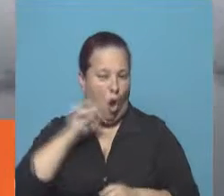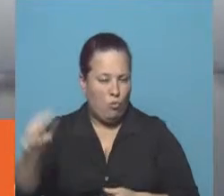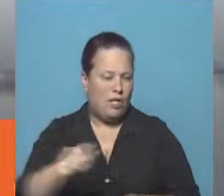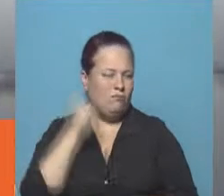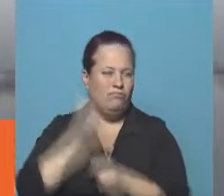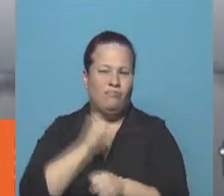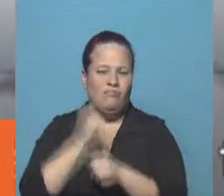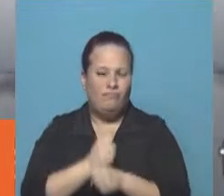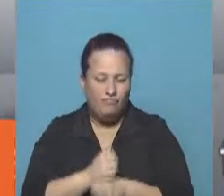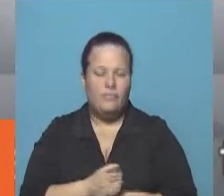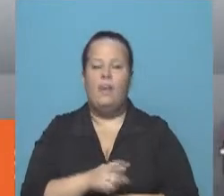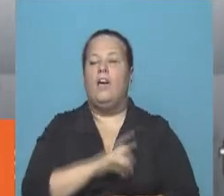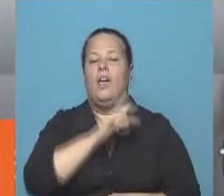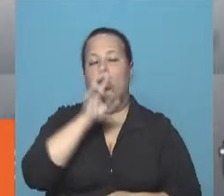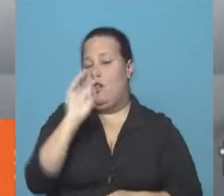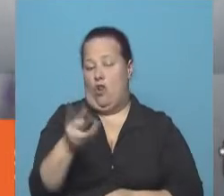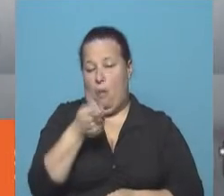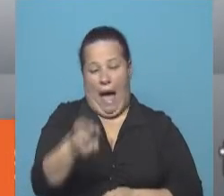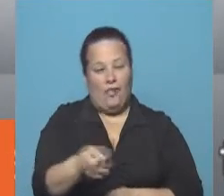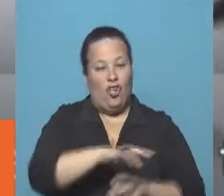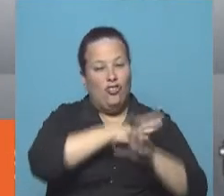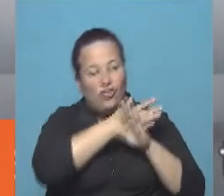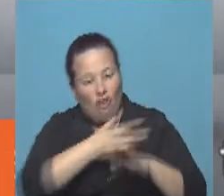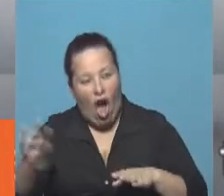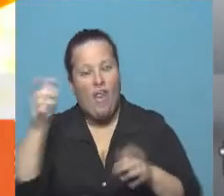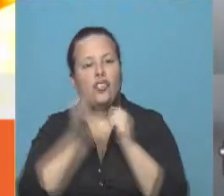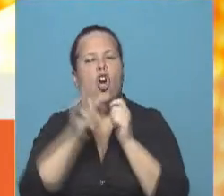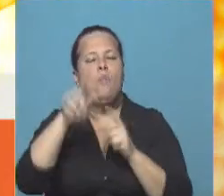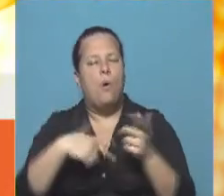un gran trabajador, fue asesinado. Toda esa reconstrucción se hace con mucha emoción.